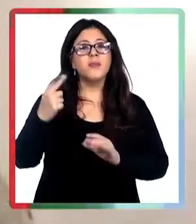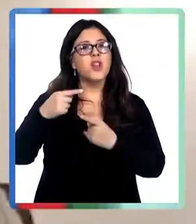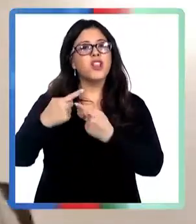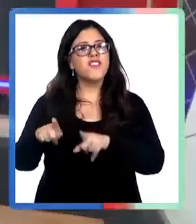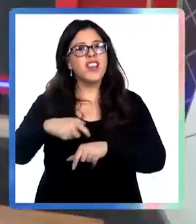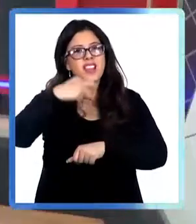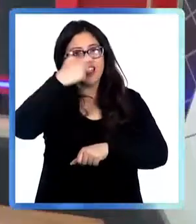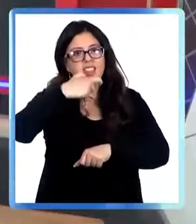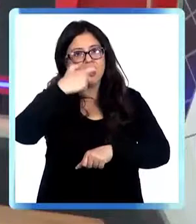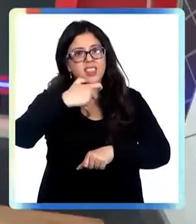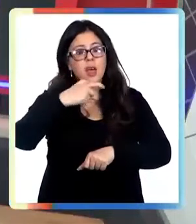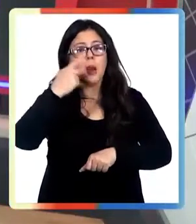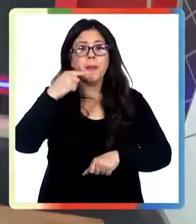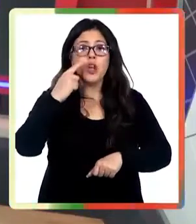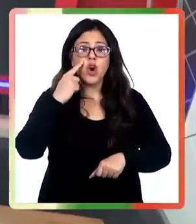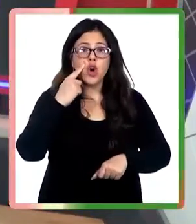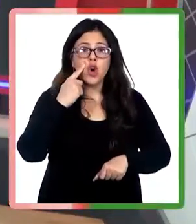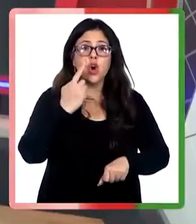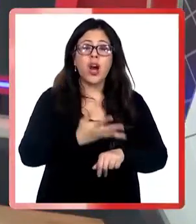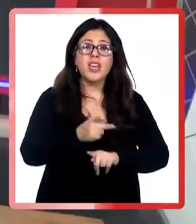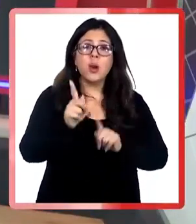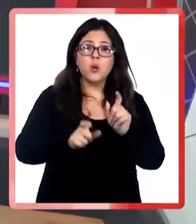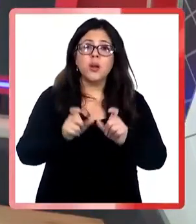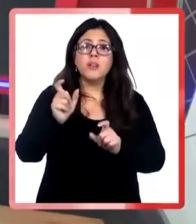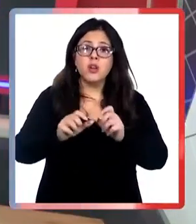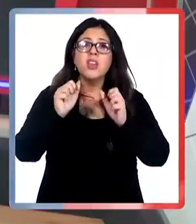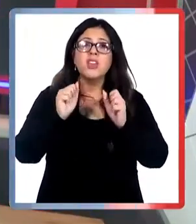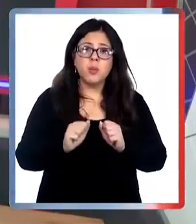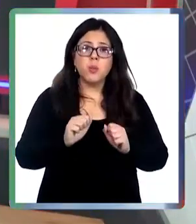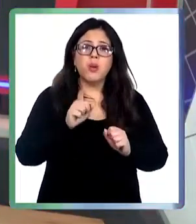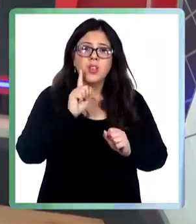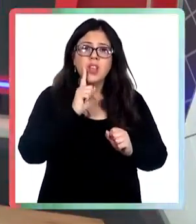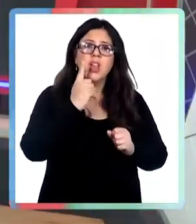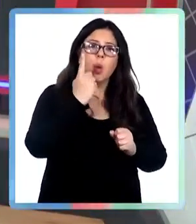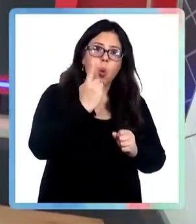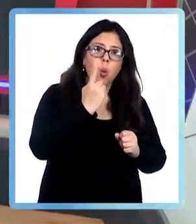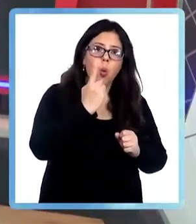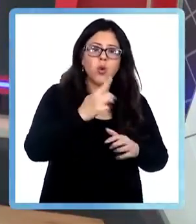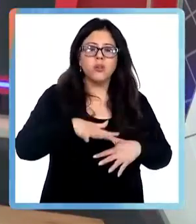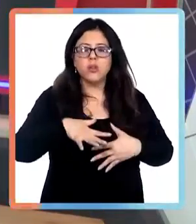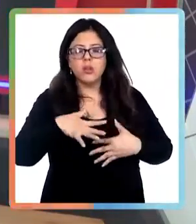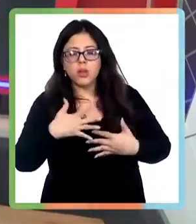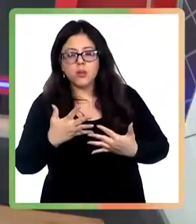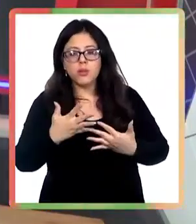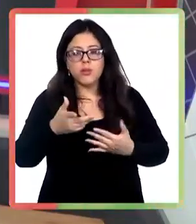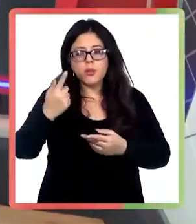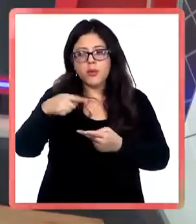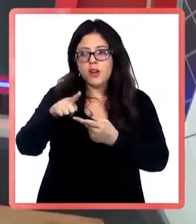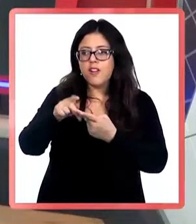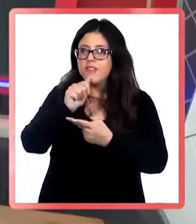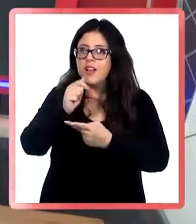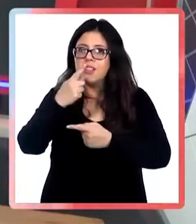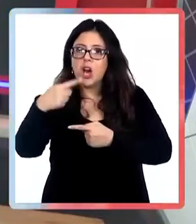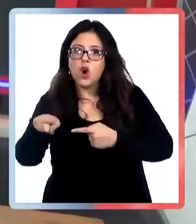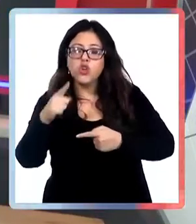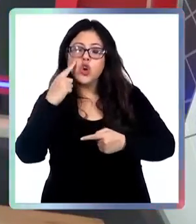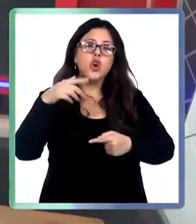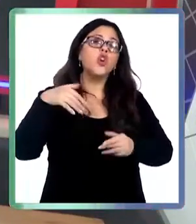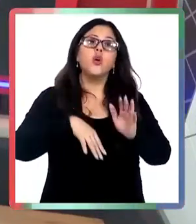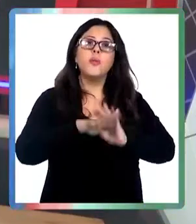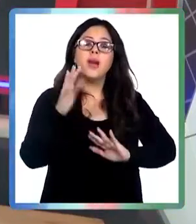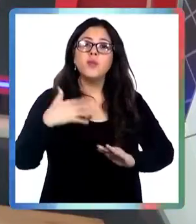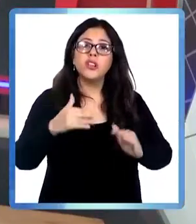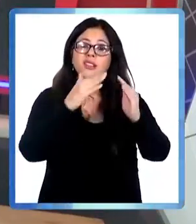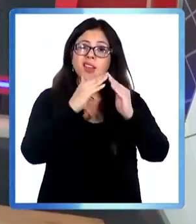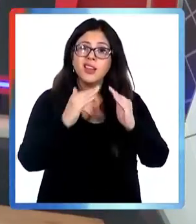que de la influenza. Sin embargo, existen pacientes que sí pueden tener un síntoma y no el otro. Lo más